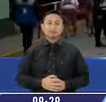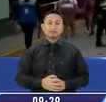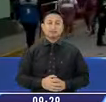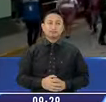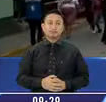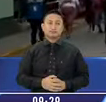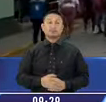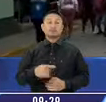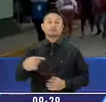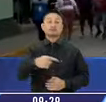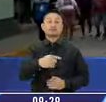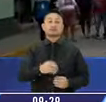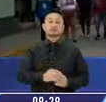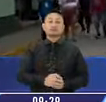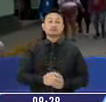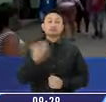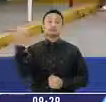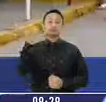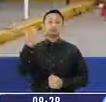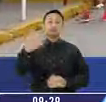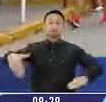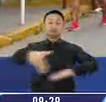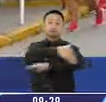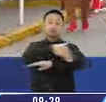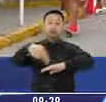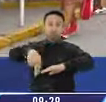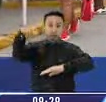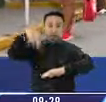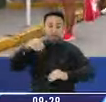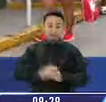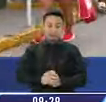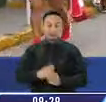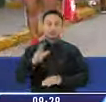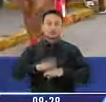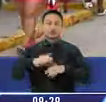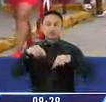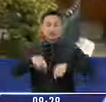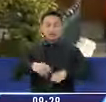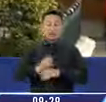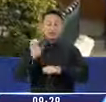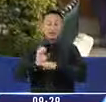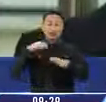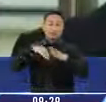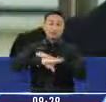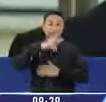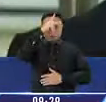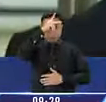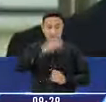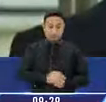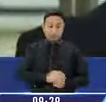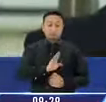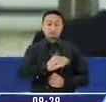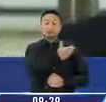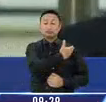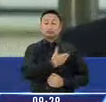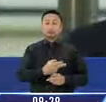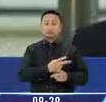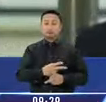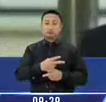este país además declaró el estado de emergencia en su frontera norte ante el temor de que la criminalidad llegue a Perú el presidente del Consejo de